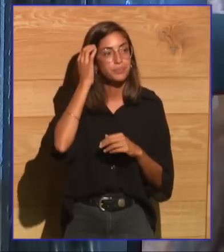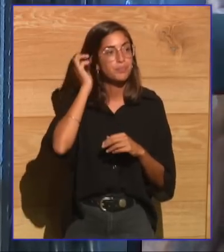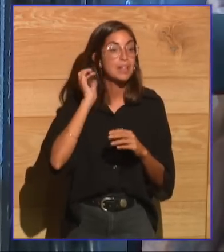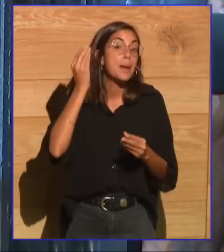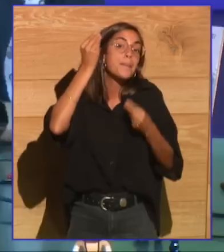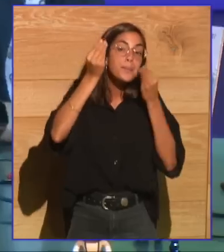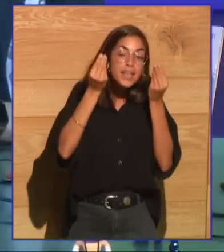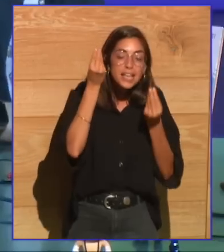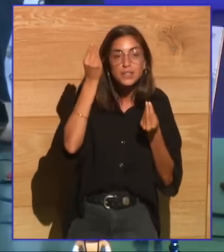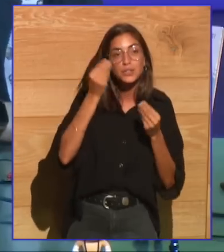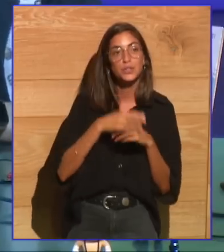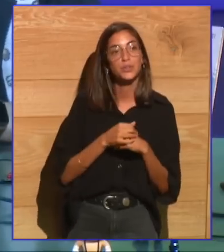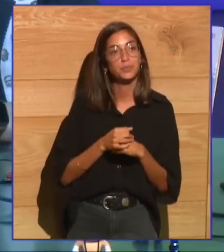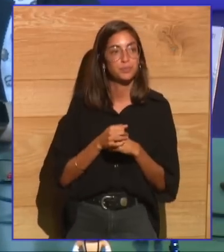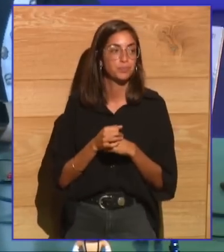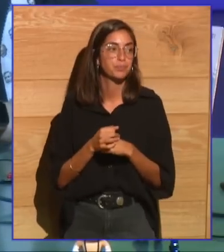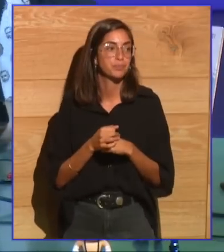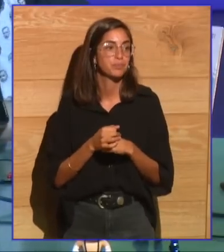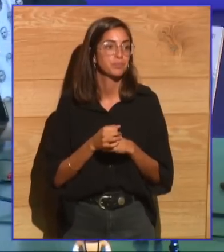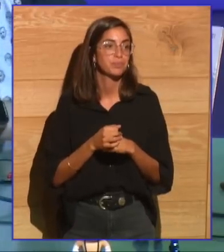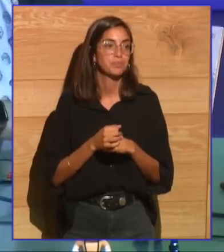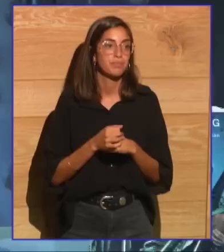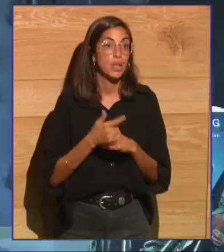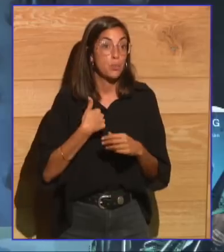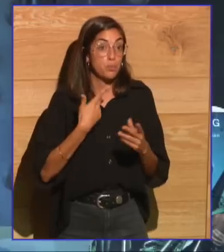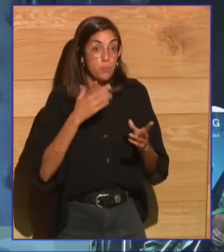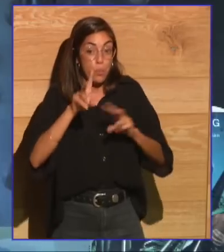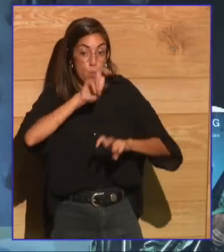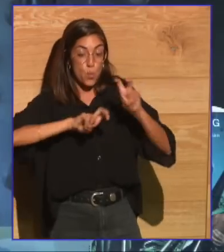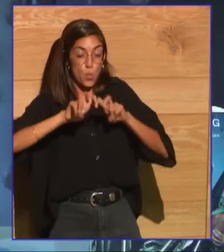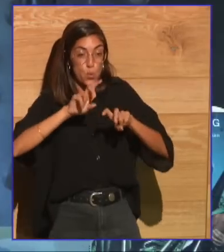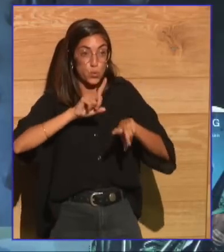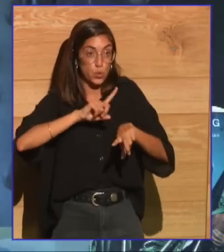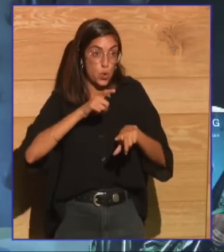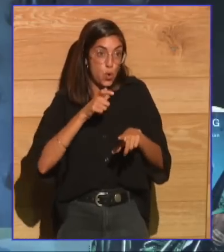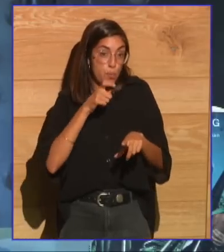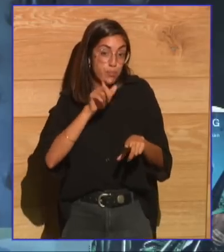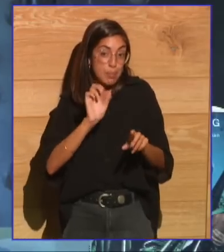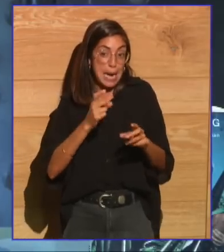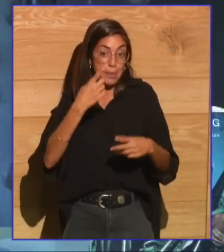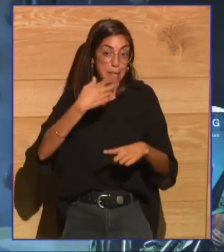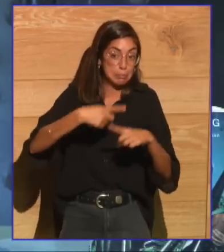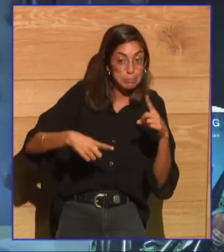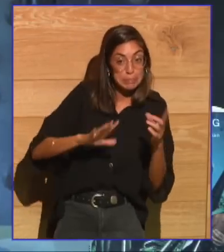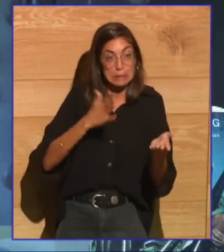que está mucho de menos cuando busco otra vez un término medio entre calígula y una abuela